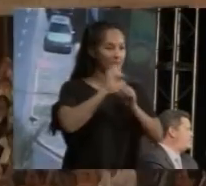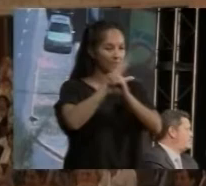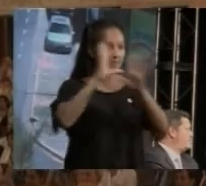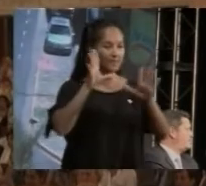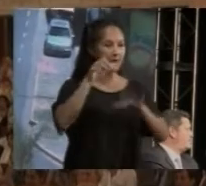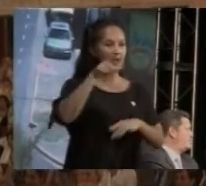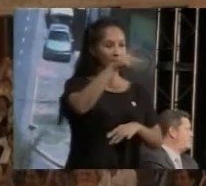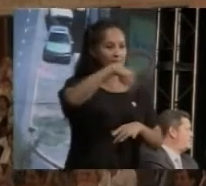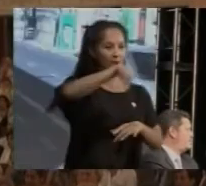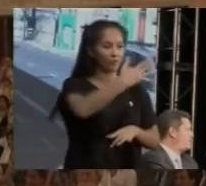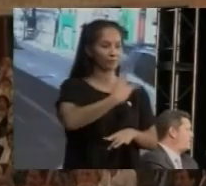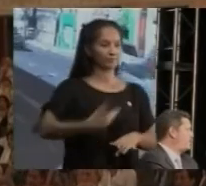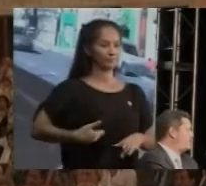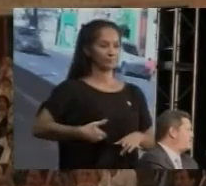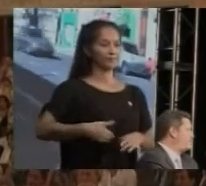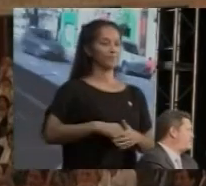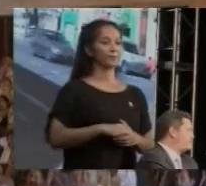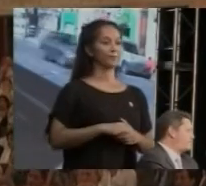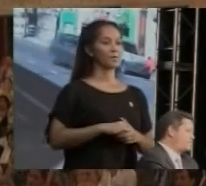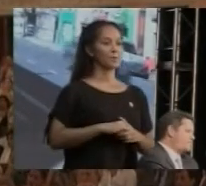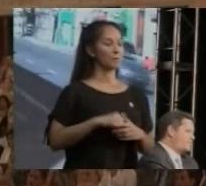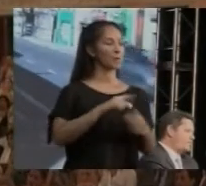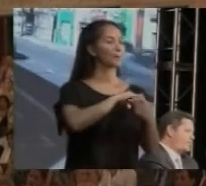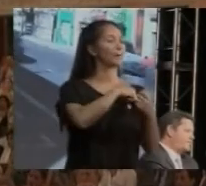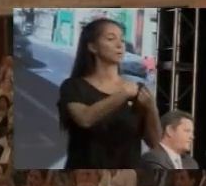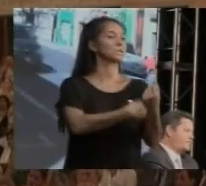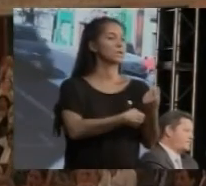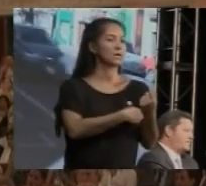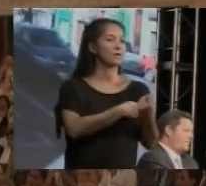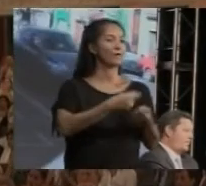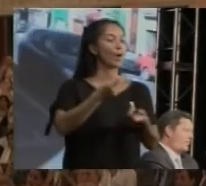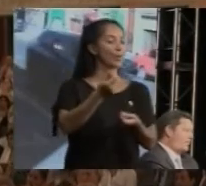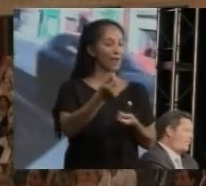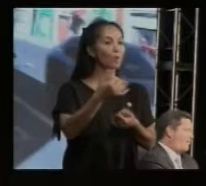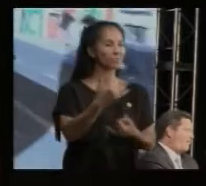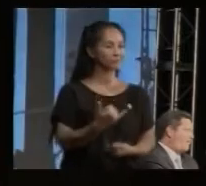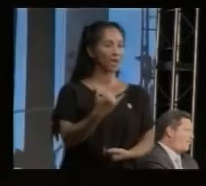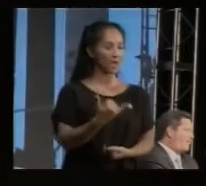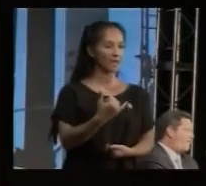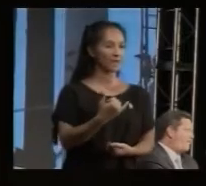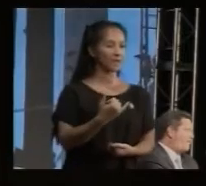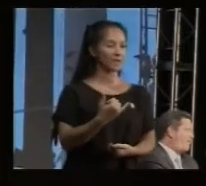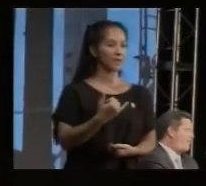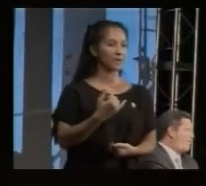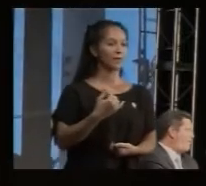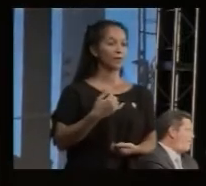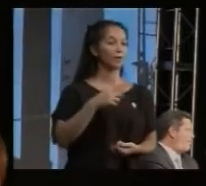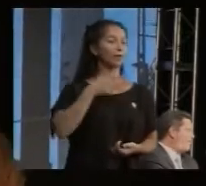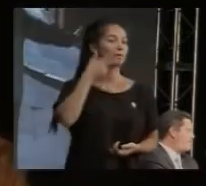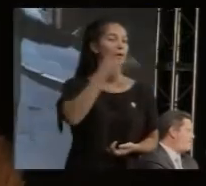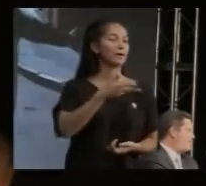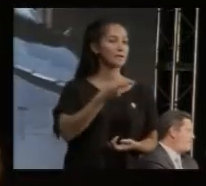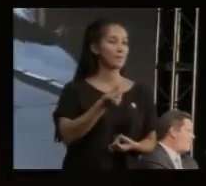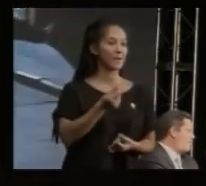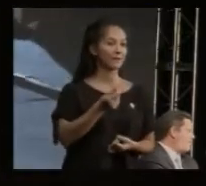del Estado. Somos optimistas respecto de las cuentas municipales, pero valga la sinceridad decir que no alcanzan